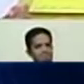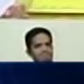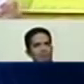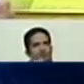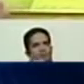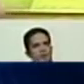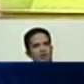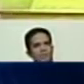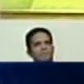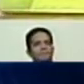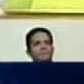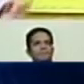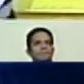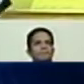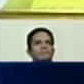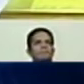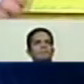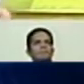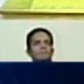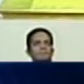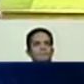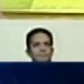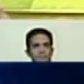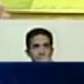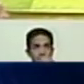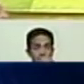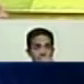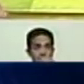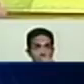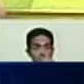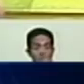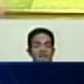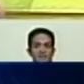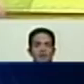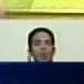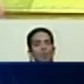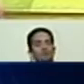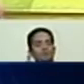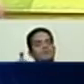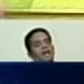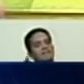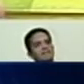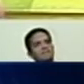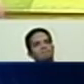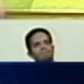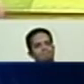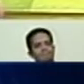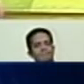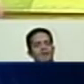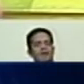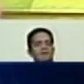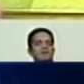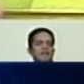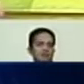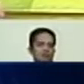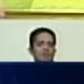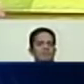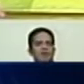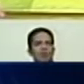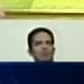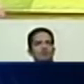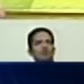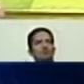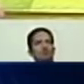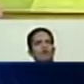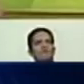diplomática que yo voy a leer a continuación. Y le decimos: 1. La necesidad de brindar las condiciones para discutir un acuerdo de plazo mayor sobre la manera